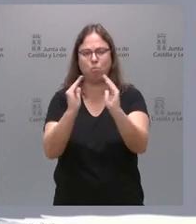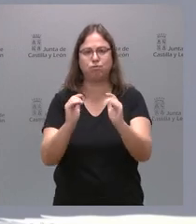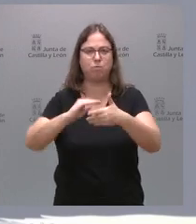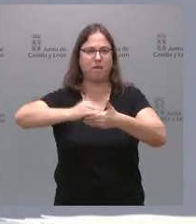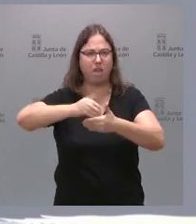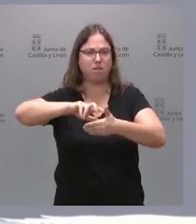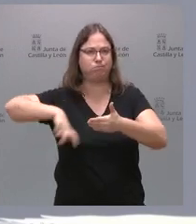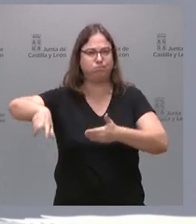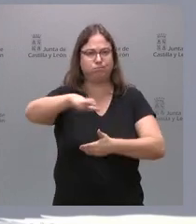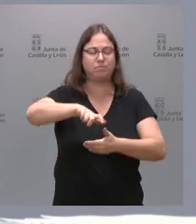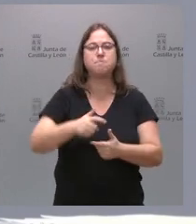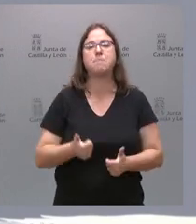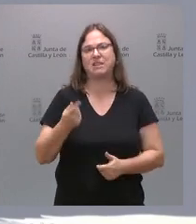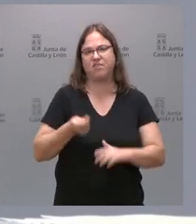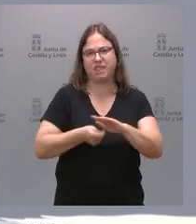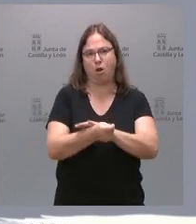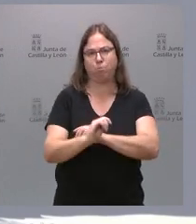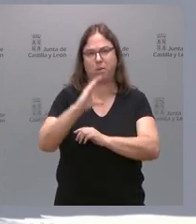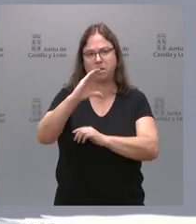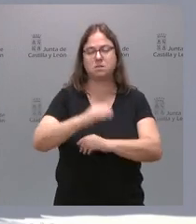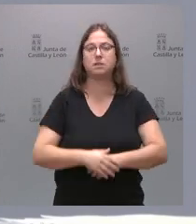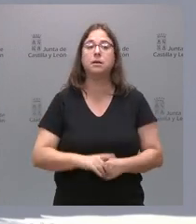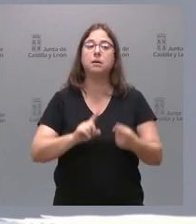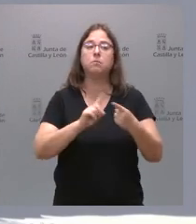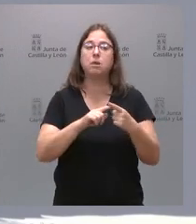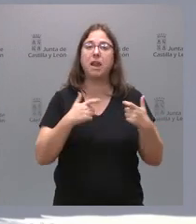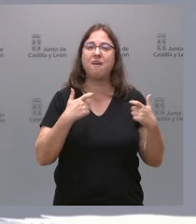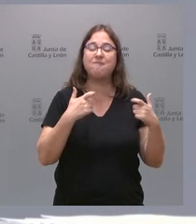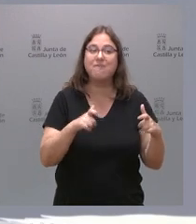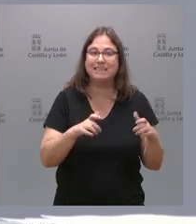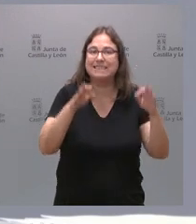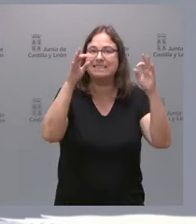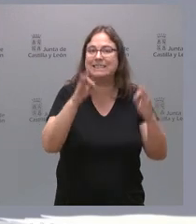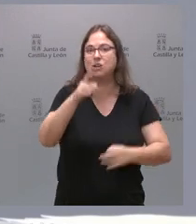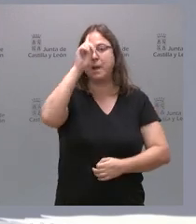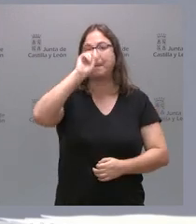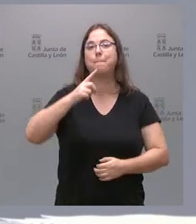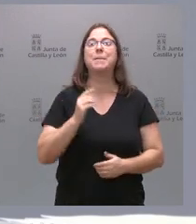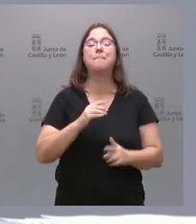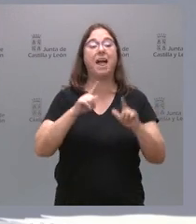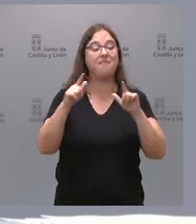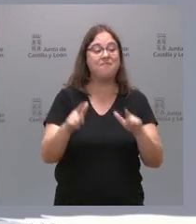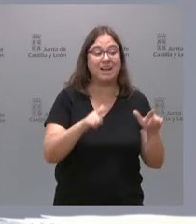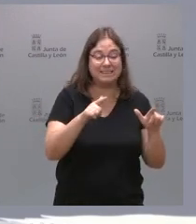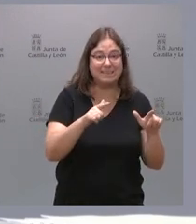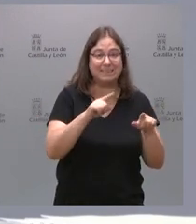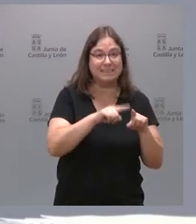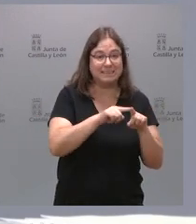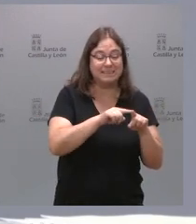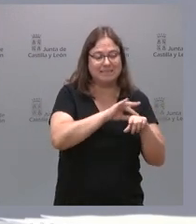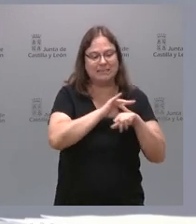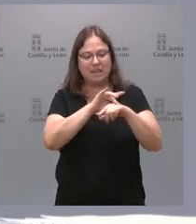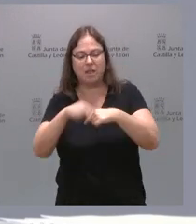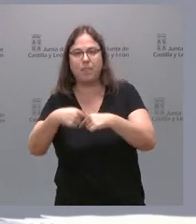ya cantidades de más volumen en la primera fase es sí no no se sabe porque lógicamente es la primera fase en la que va a definir el Cómo